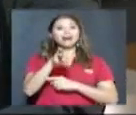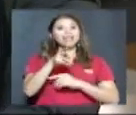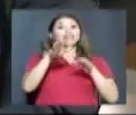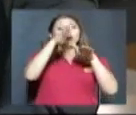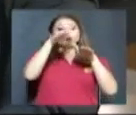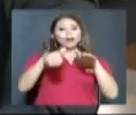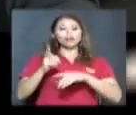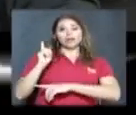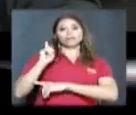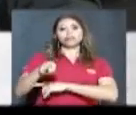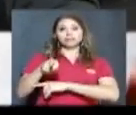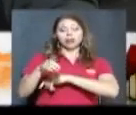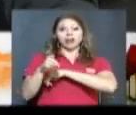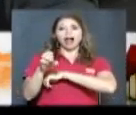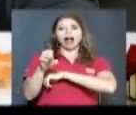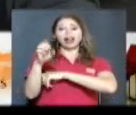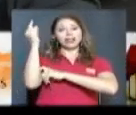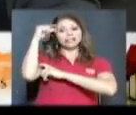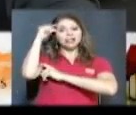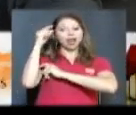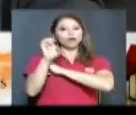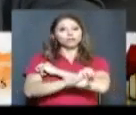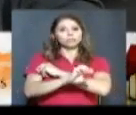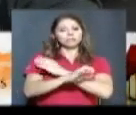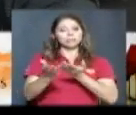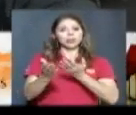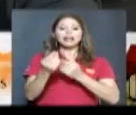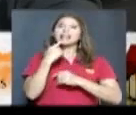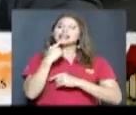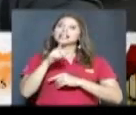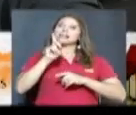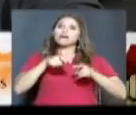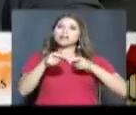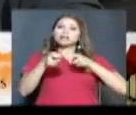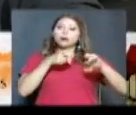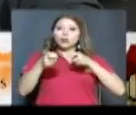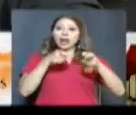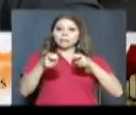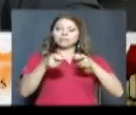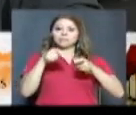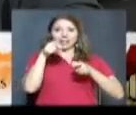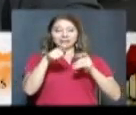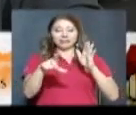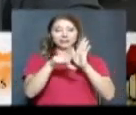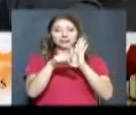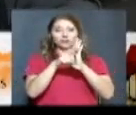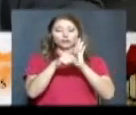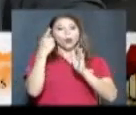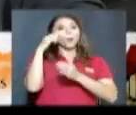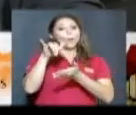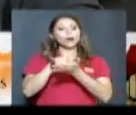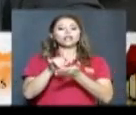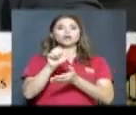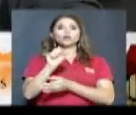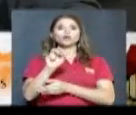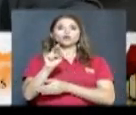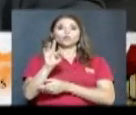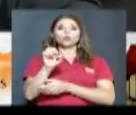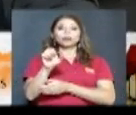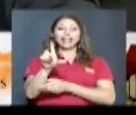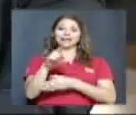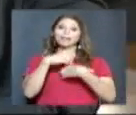Estado, le dice que debe regular este tipo de legislación y es a partir de ahí que Sutel emite un informe.